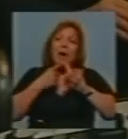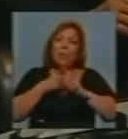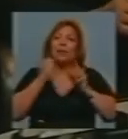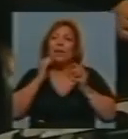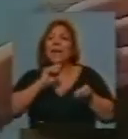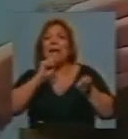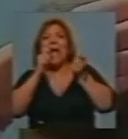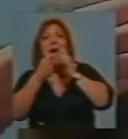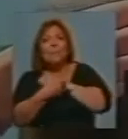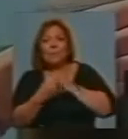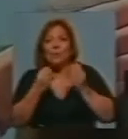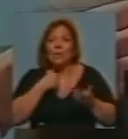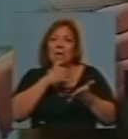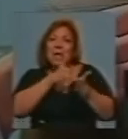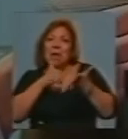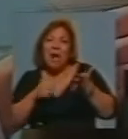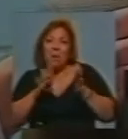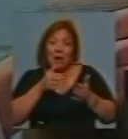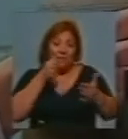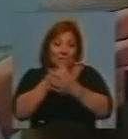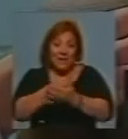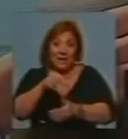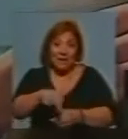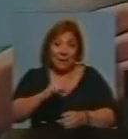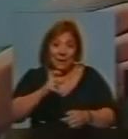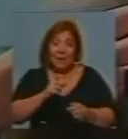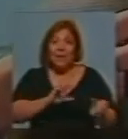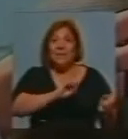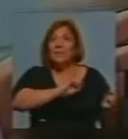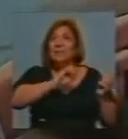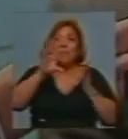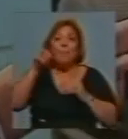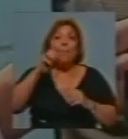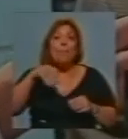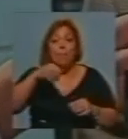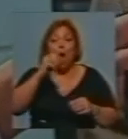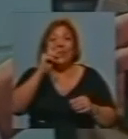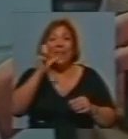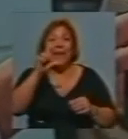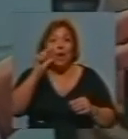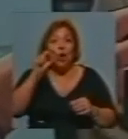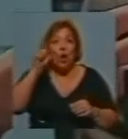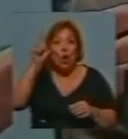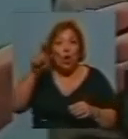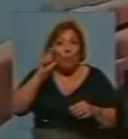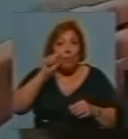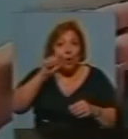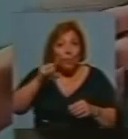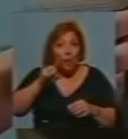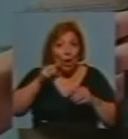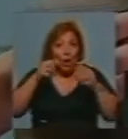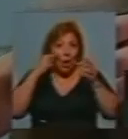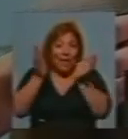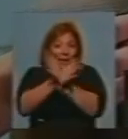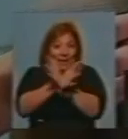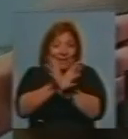transformaciones de la zona. Calculamos que a fin del periodo se está iniciando la mudanza al mercado modelo, en Boulevard Valle de Ordóñez y Damas Antonio